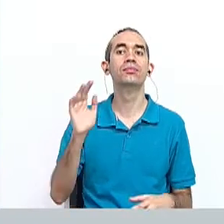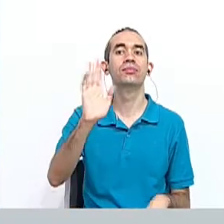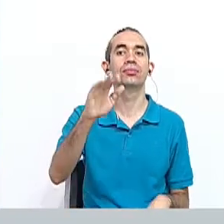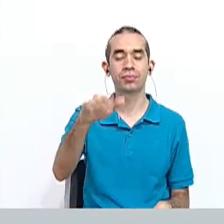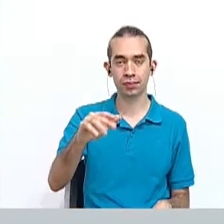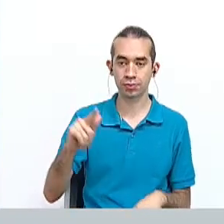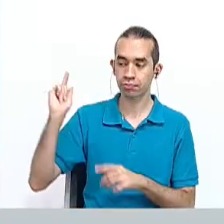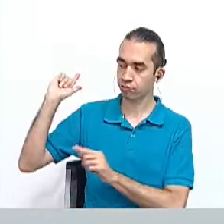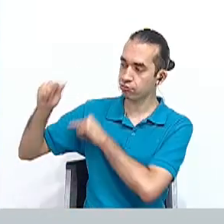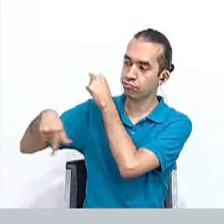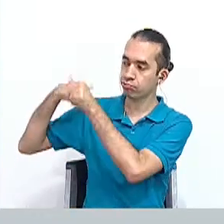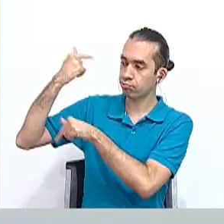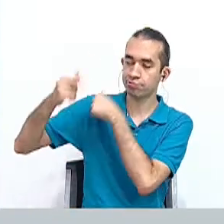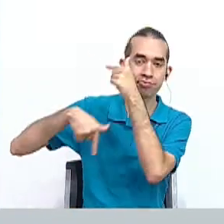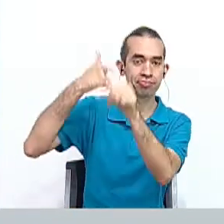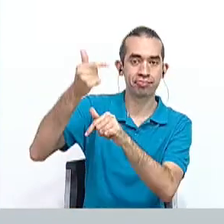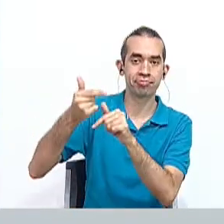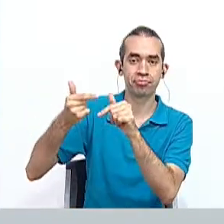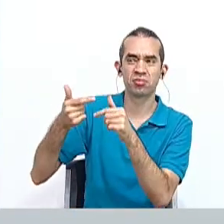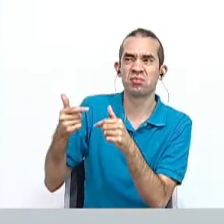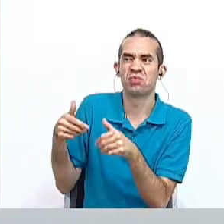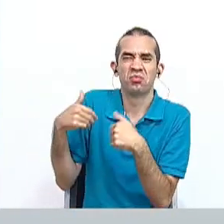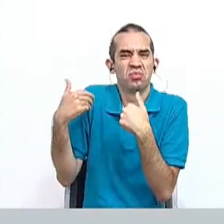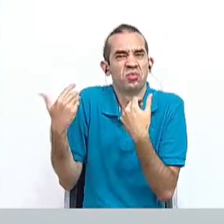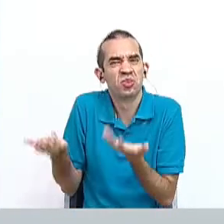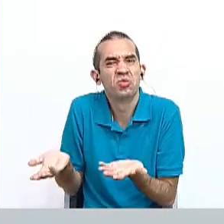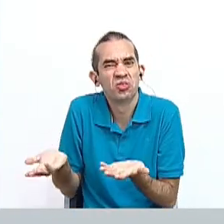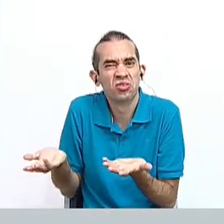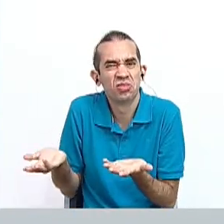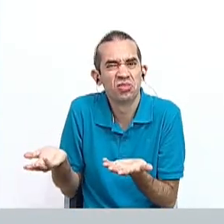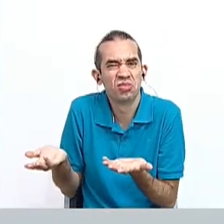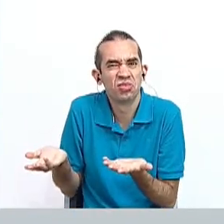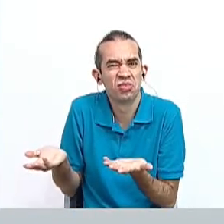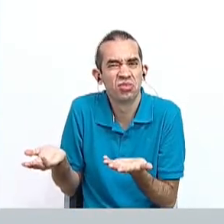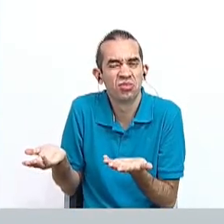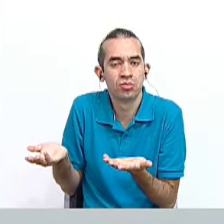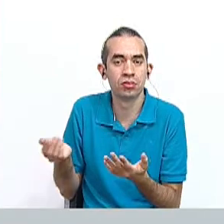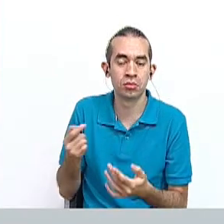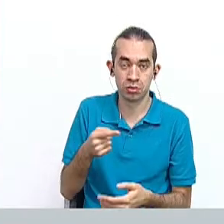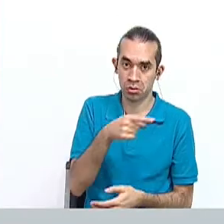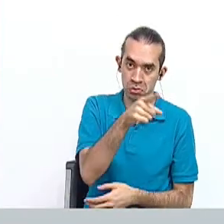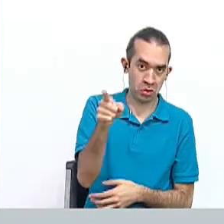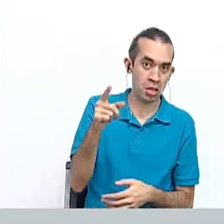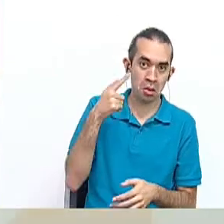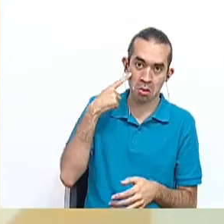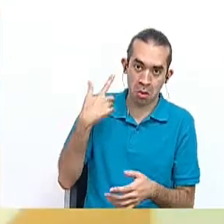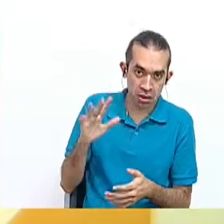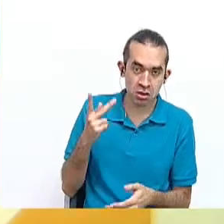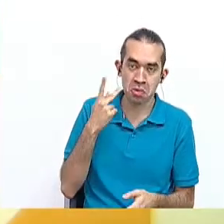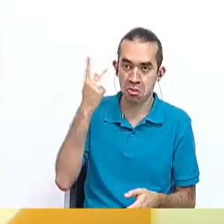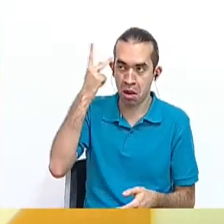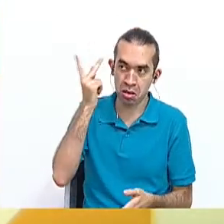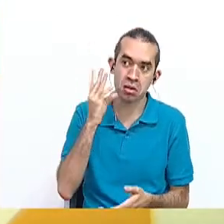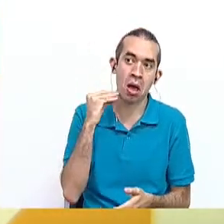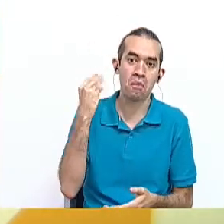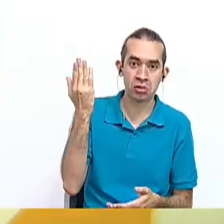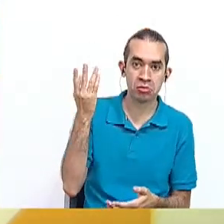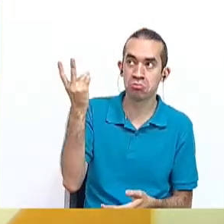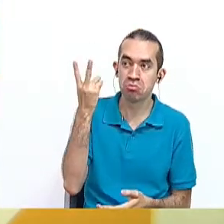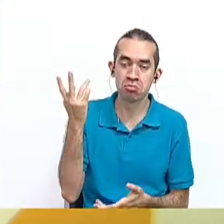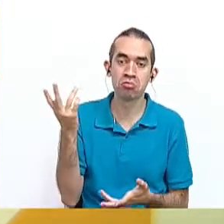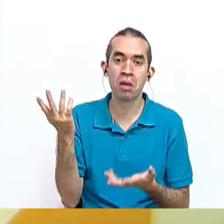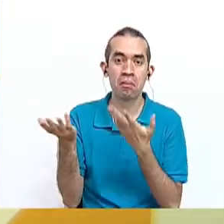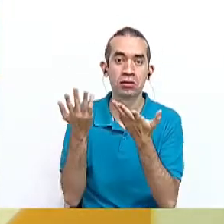las características a través de las generaciones? ¿Ustedes se parecen a sus papás? ¿A sus abuelos?